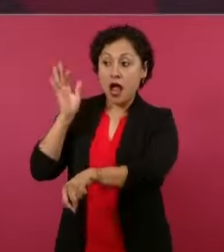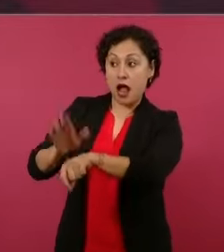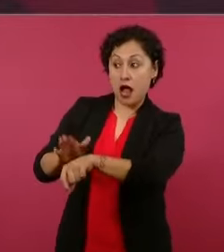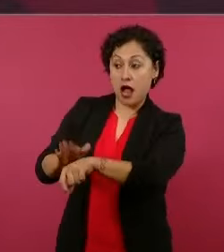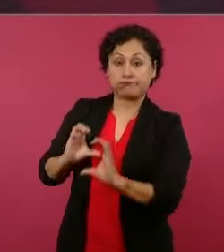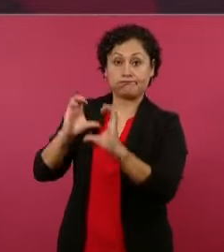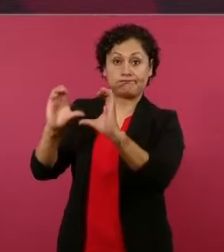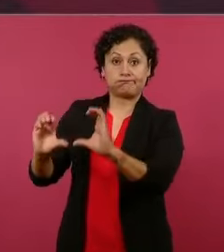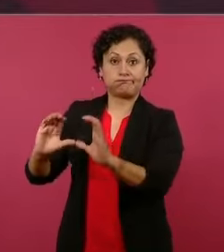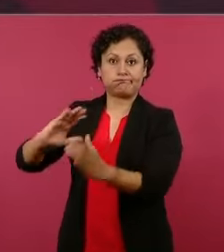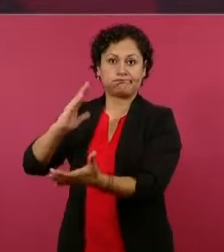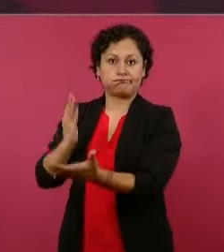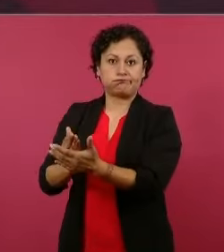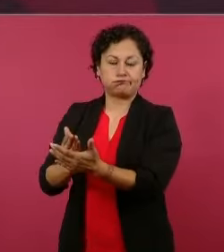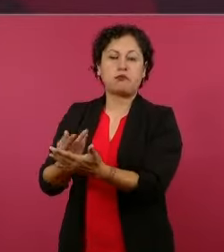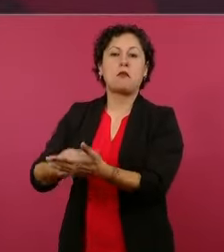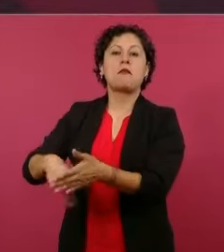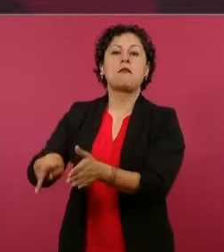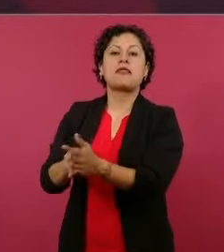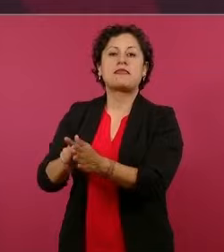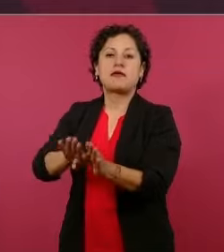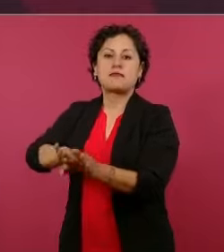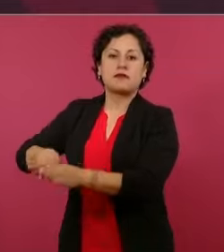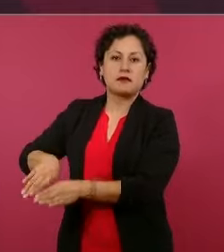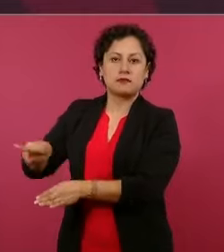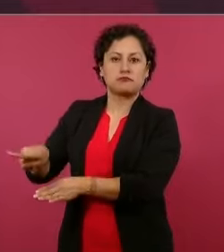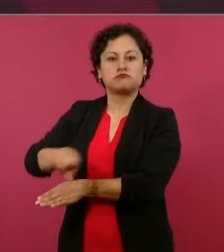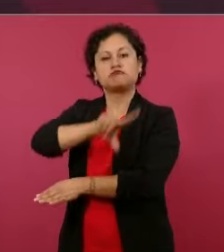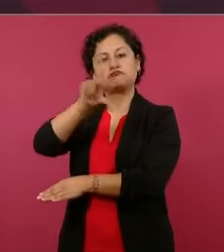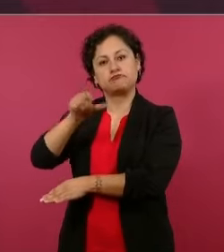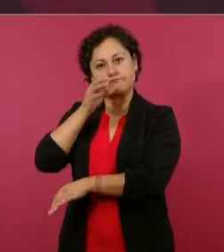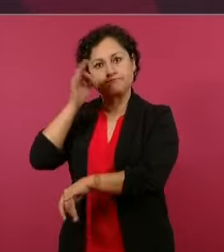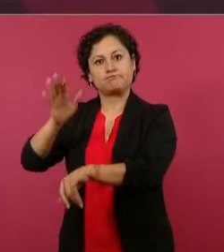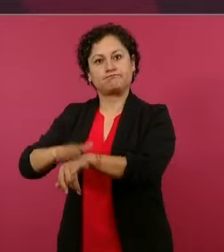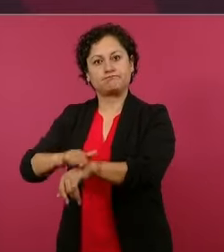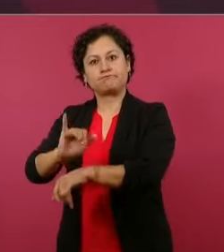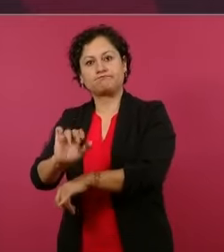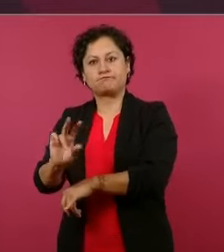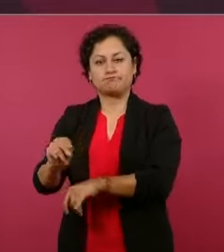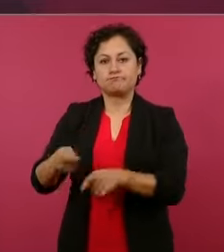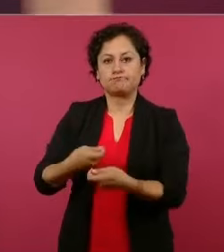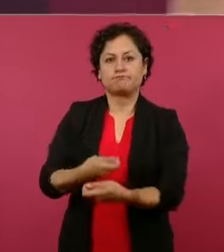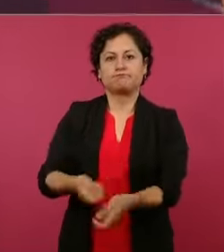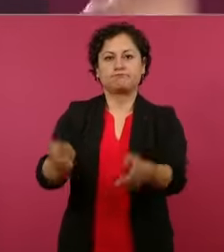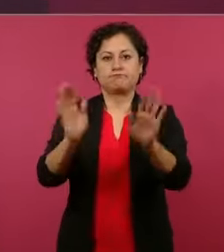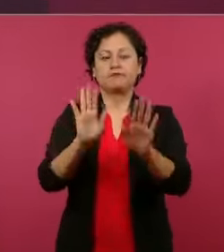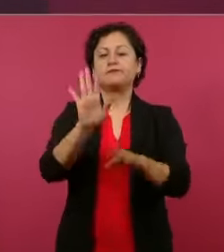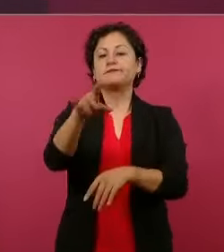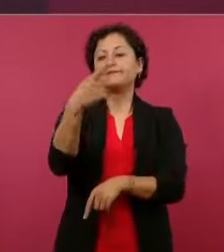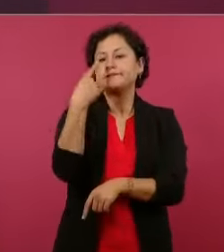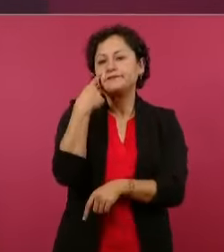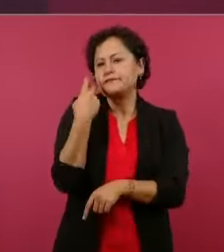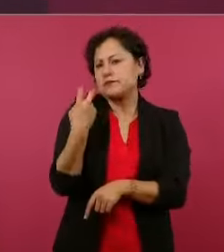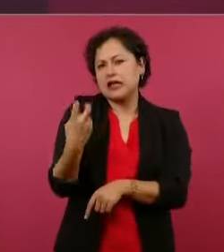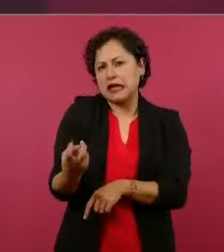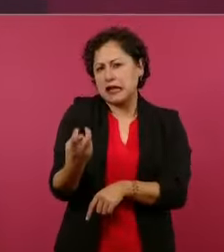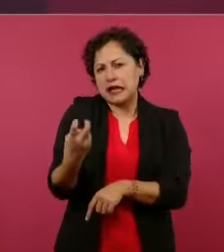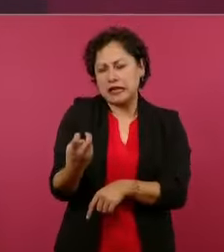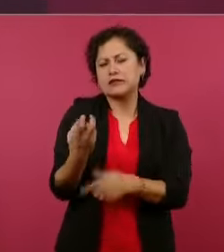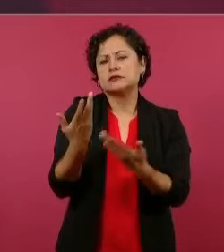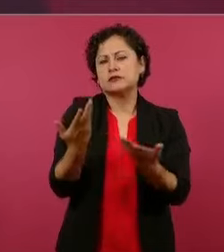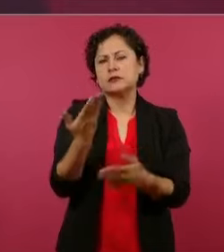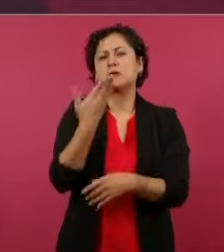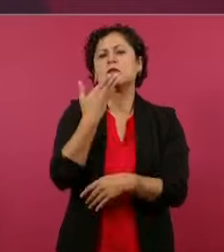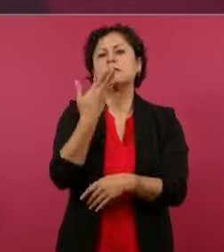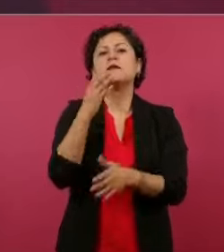que nuevamente informe cofepris Cuál cuál es lo lo positivo de esto siempre se hace como grandes este al